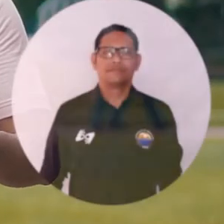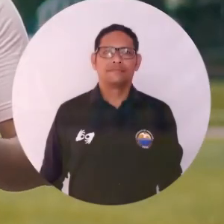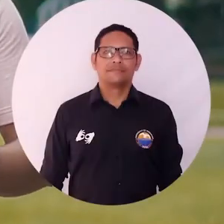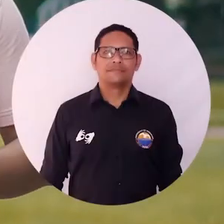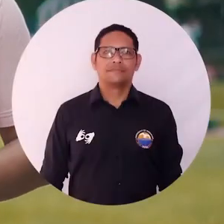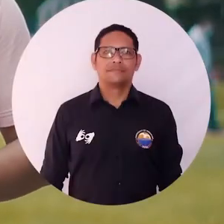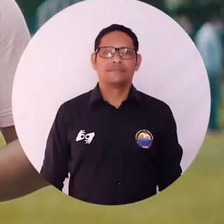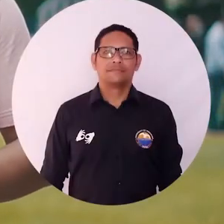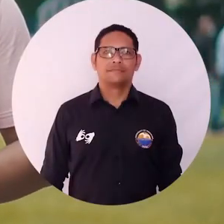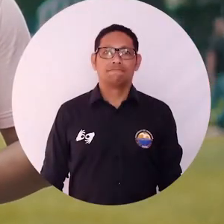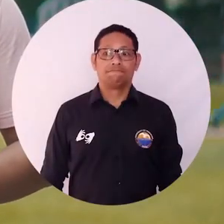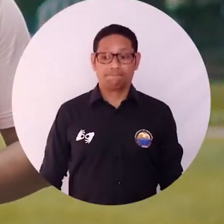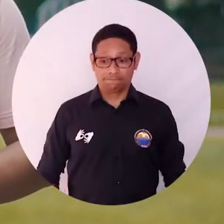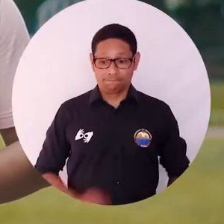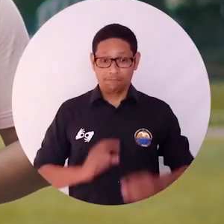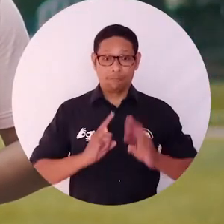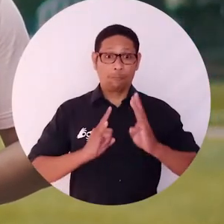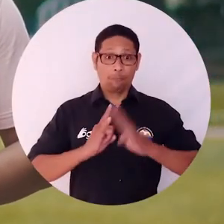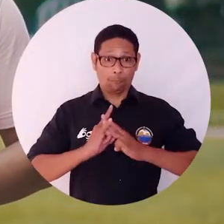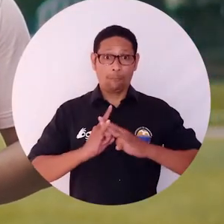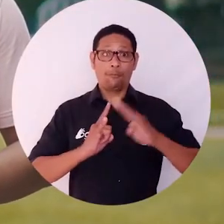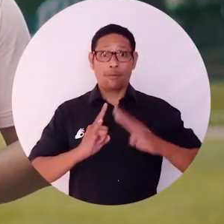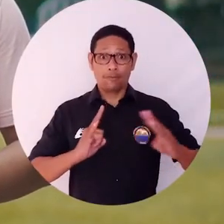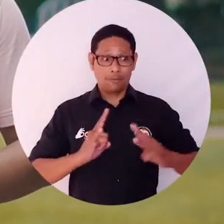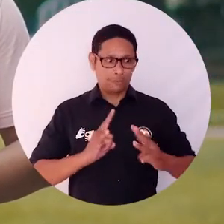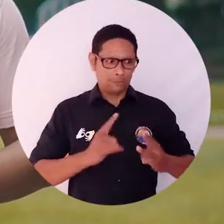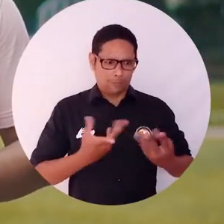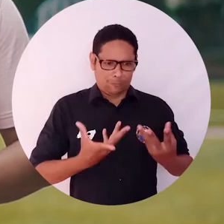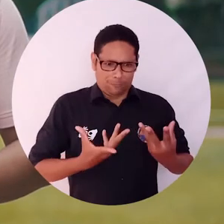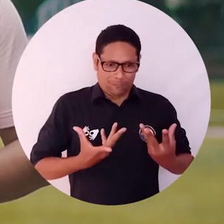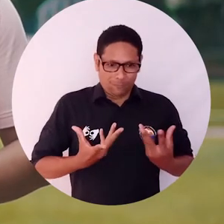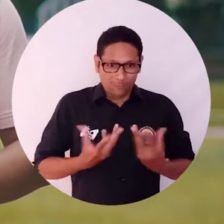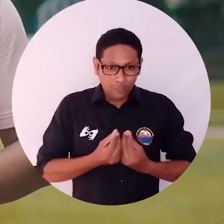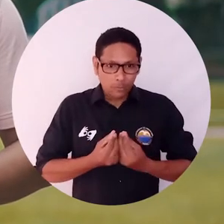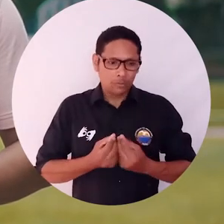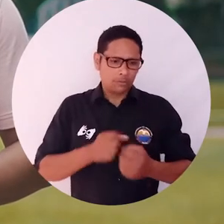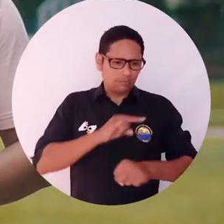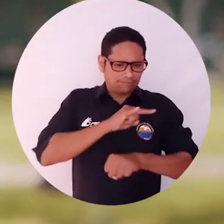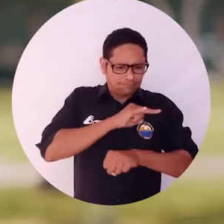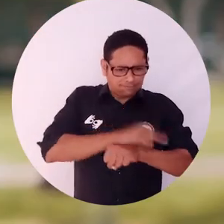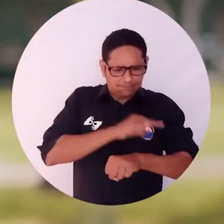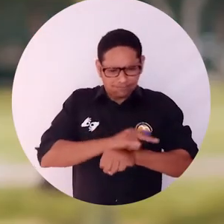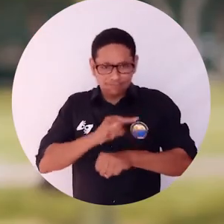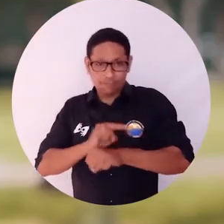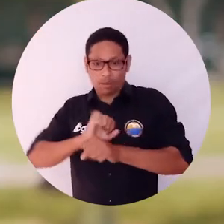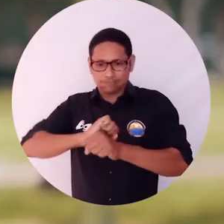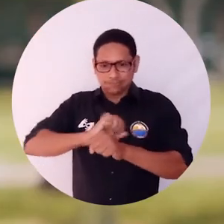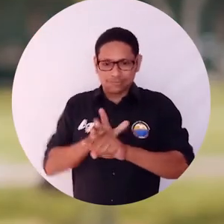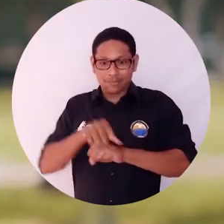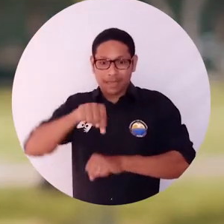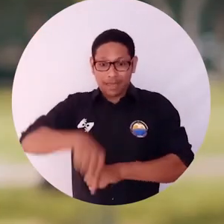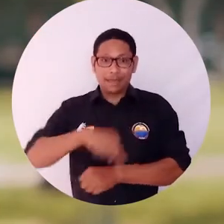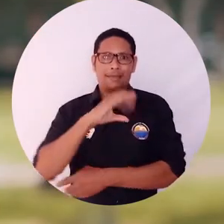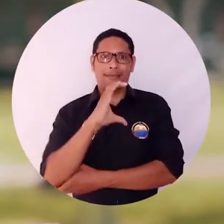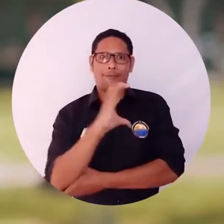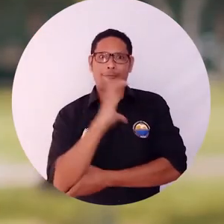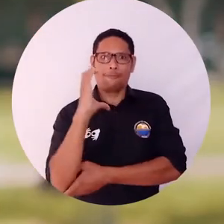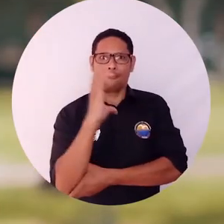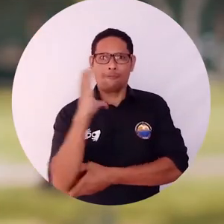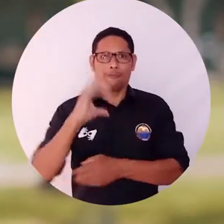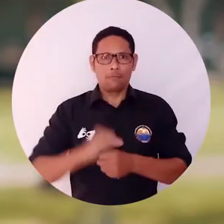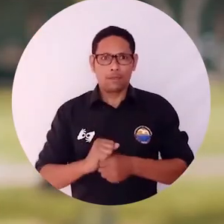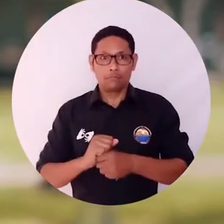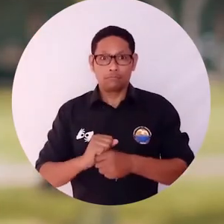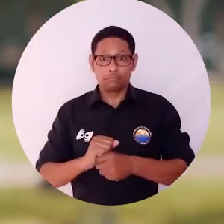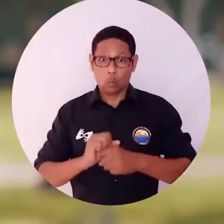Magdalena es parte de la red de vigilancia que investiga variantes del COVID-19 en Colombia. Con acciones concretas, nuestra Casa